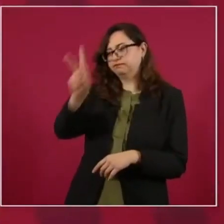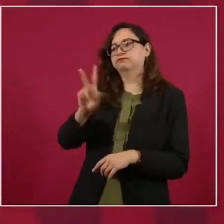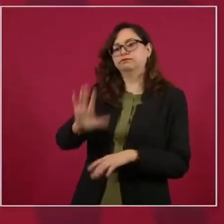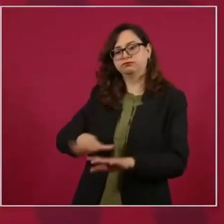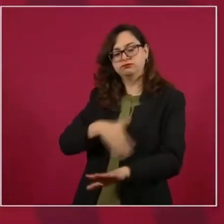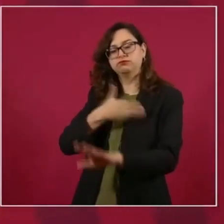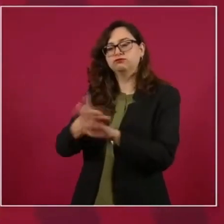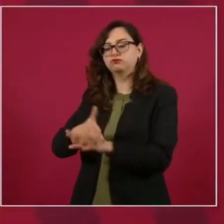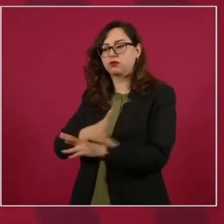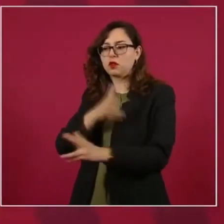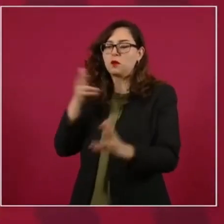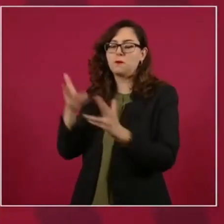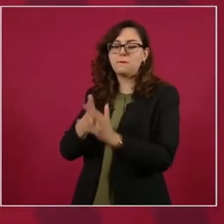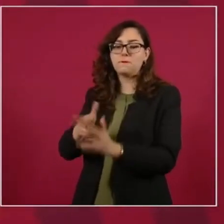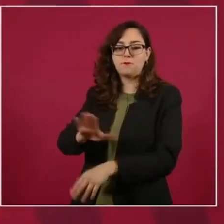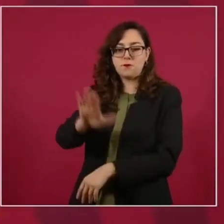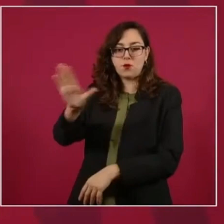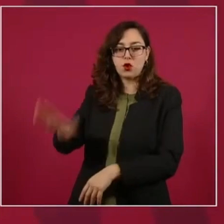Puebla.